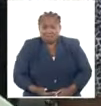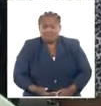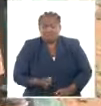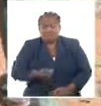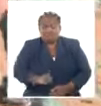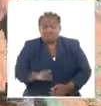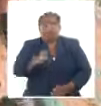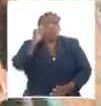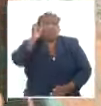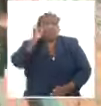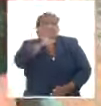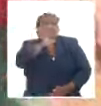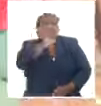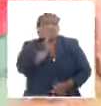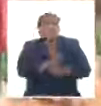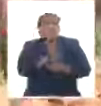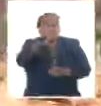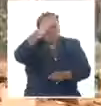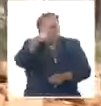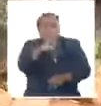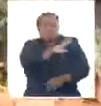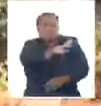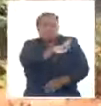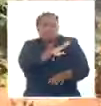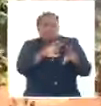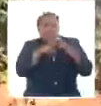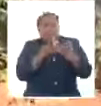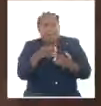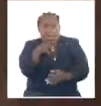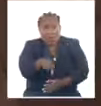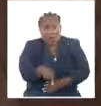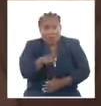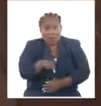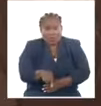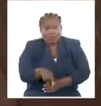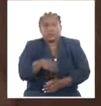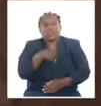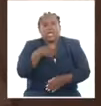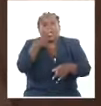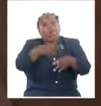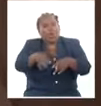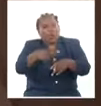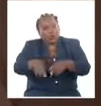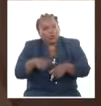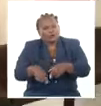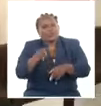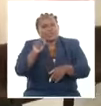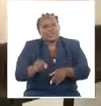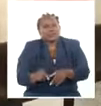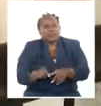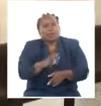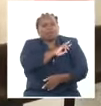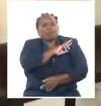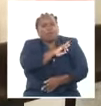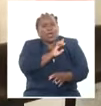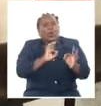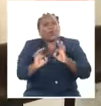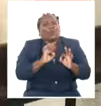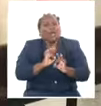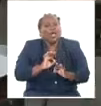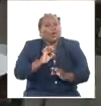la responsabilidad de las familias. Y es que hoy existen otros sujetos implicados en el cuidado de un hijo o